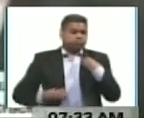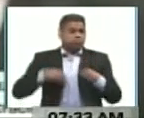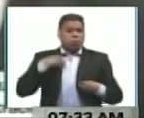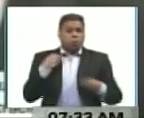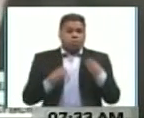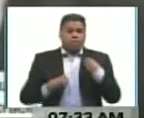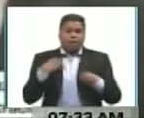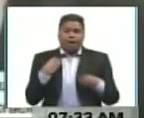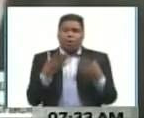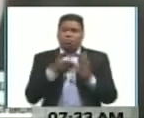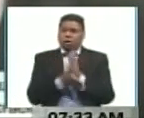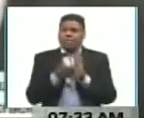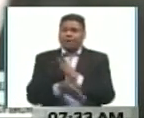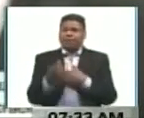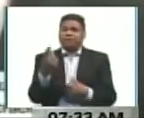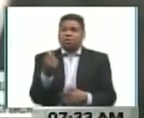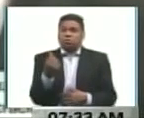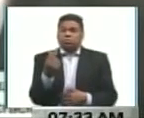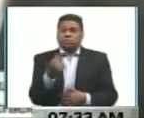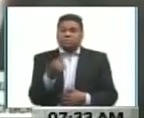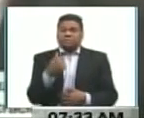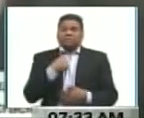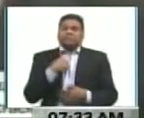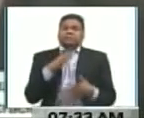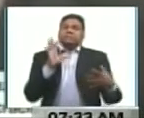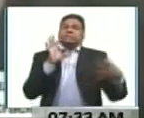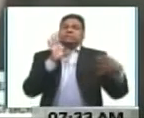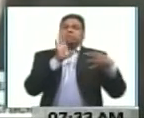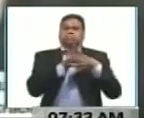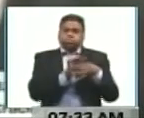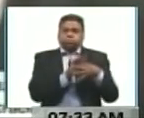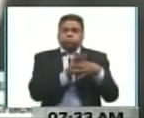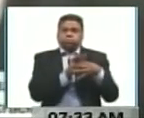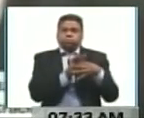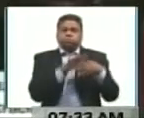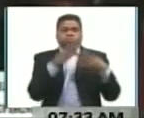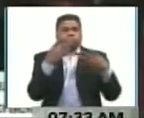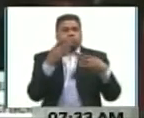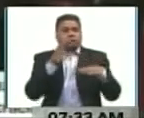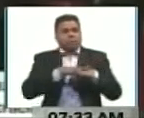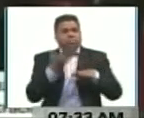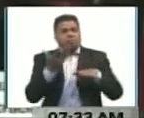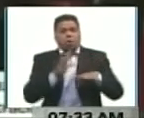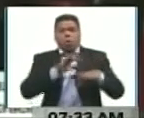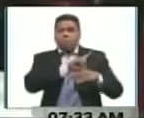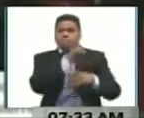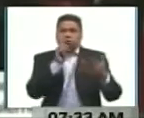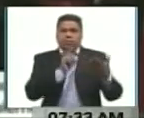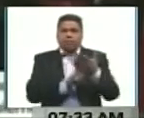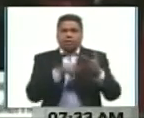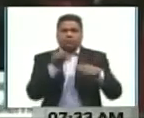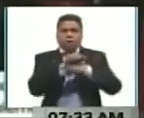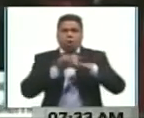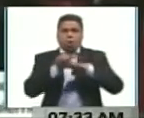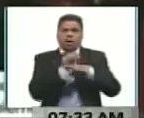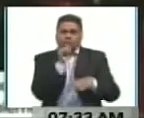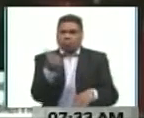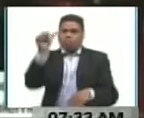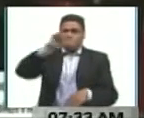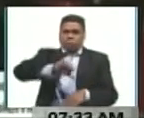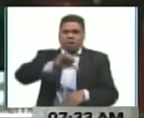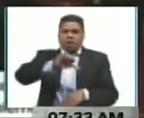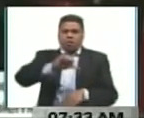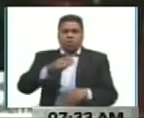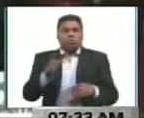su economía. Eso está directamente ligado con los desafíos de la gobernanza, y cuanto antes el pueblo venezolano pueda elegir